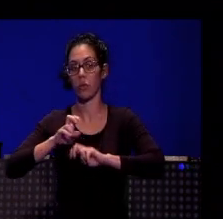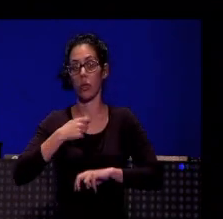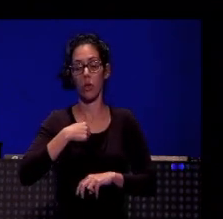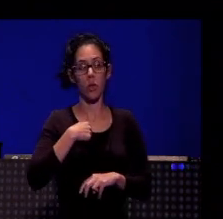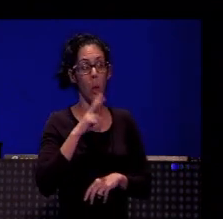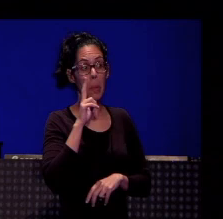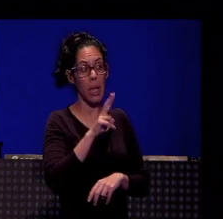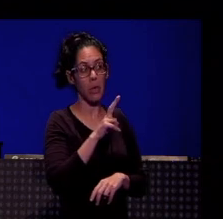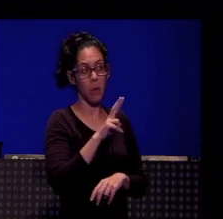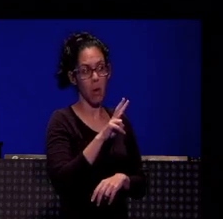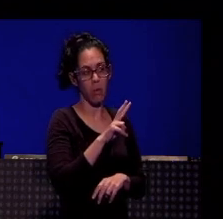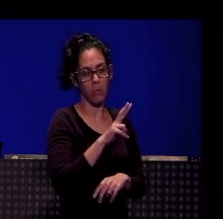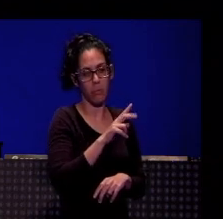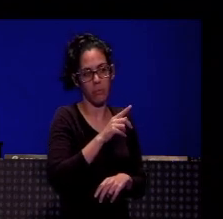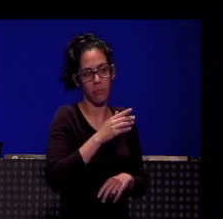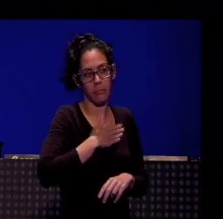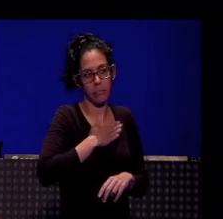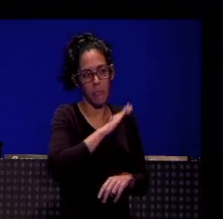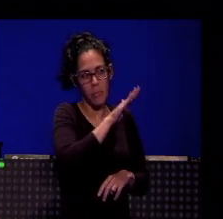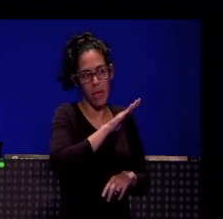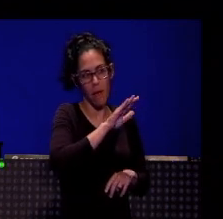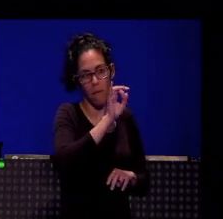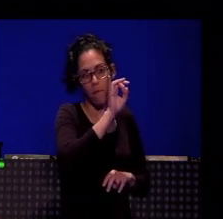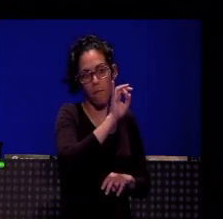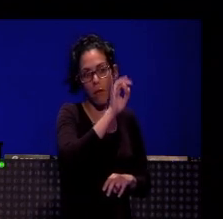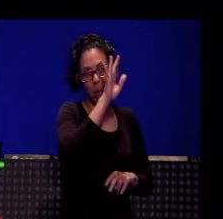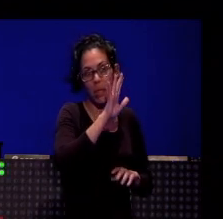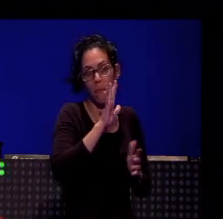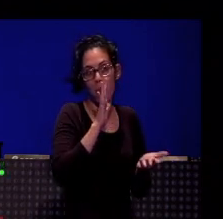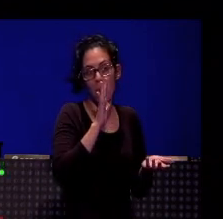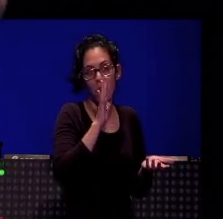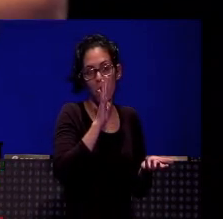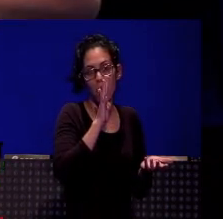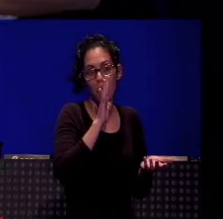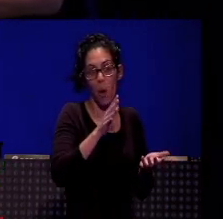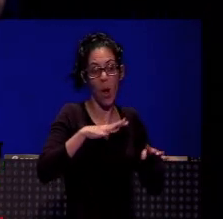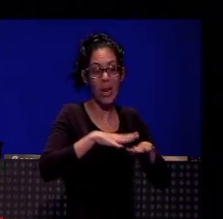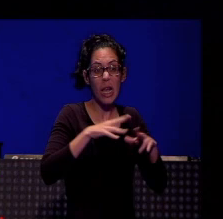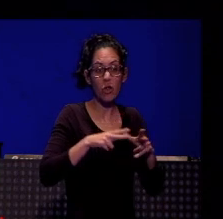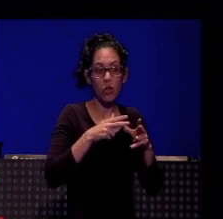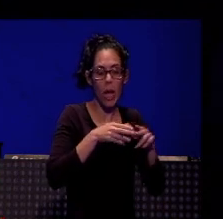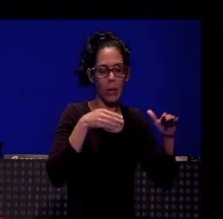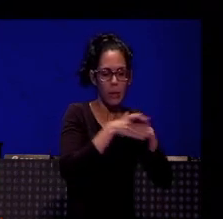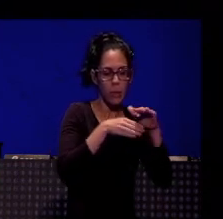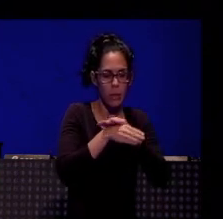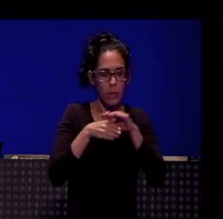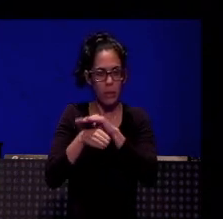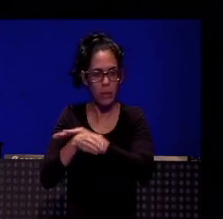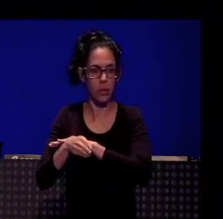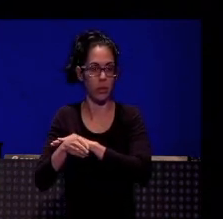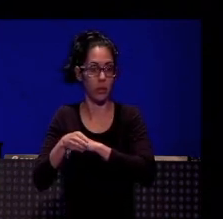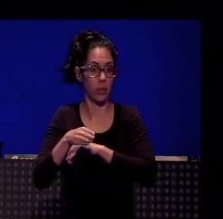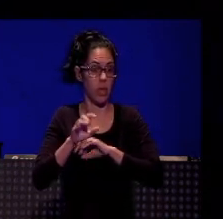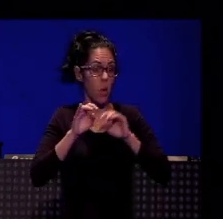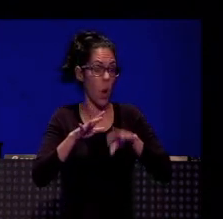cogían toda la se alimentaban tanto de redes sociales pues como ahora